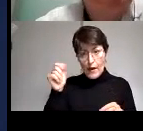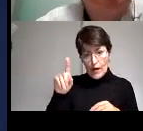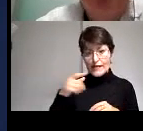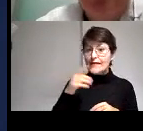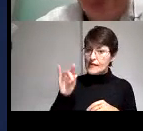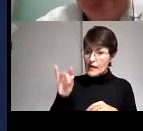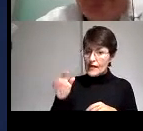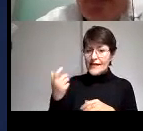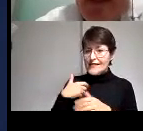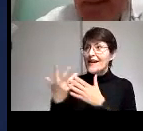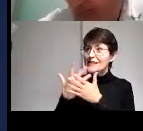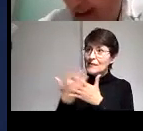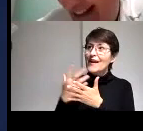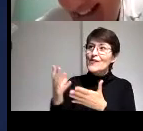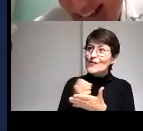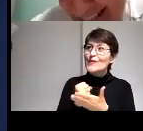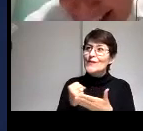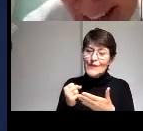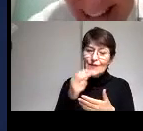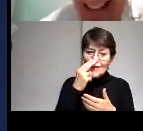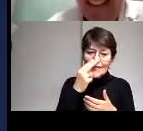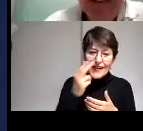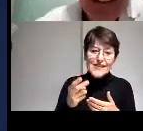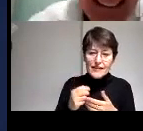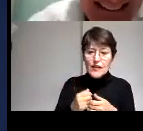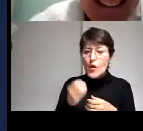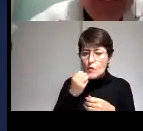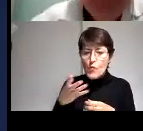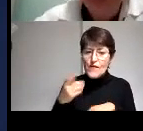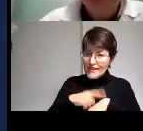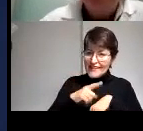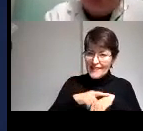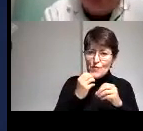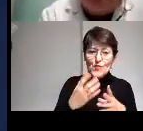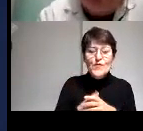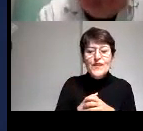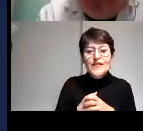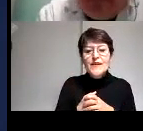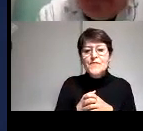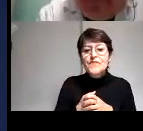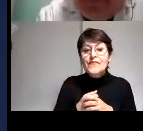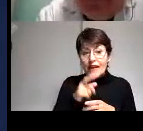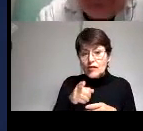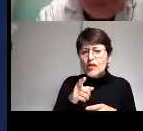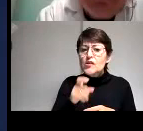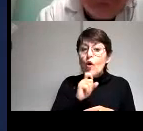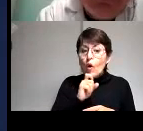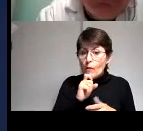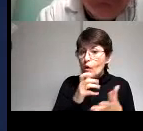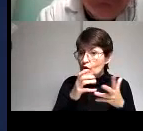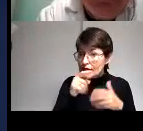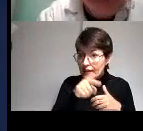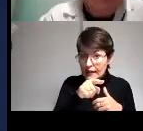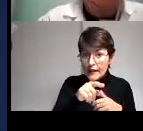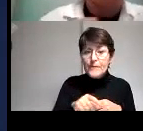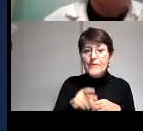has contado, Paco, Madre mía. impresionante y además muy bien de tiempo, nada, simplemente cómo podéis adquirir, ¿no?, estos productos. Pues por